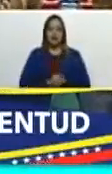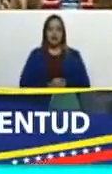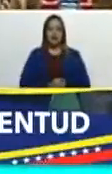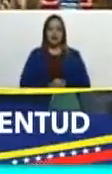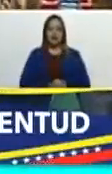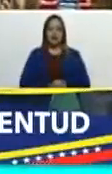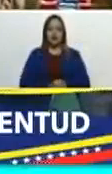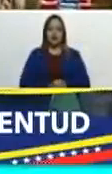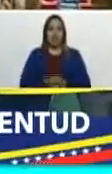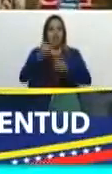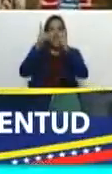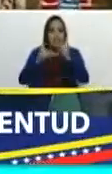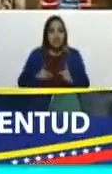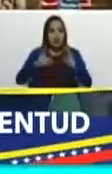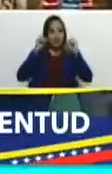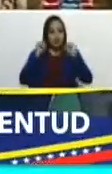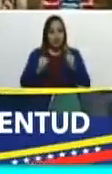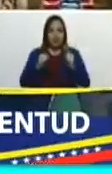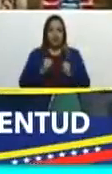es una decisión firme,